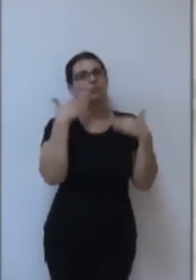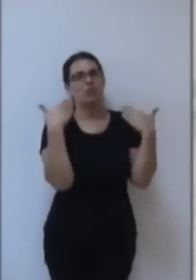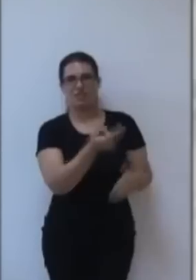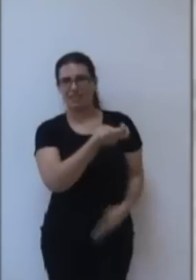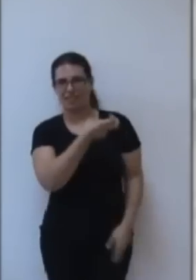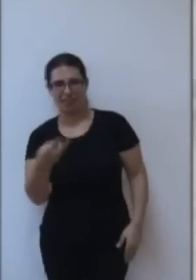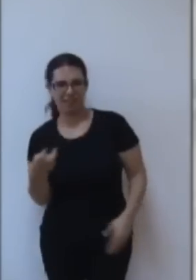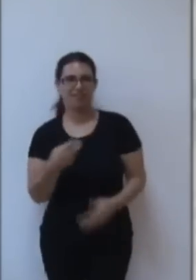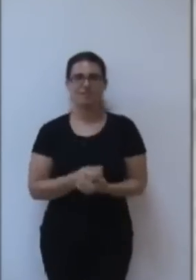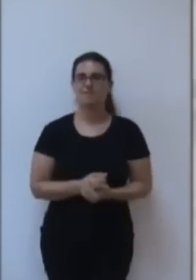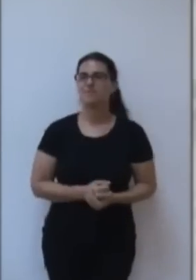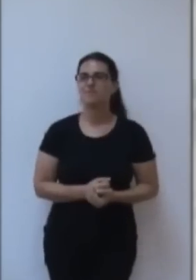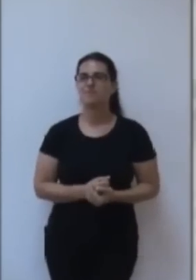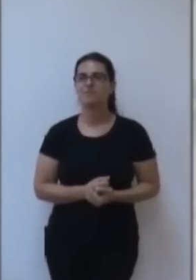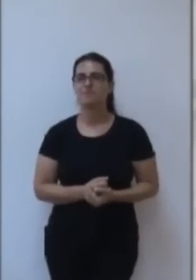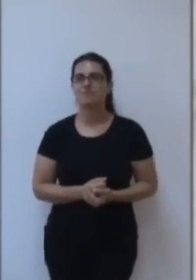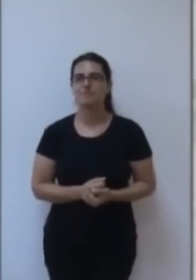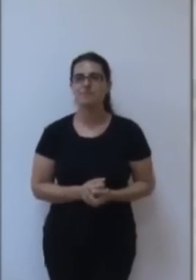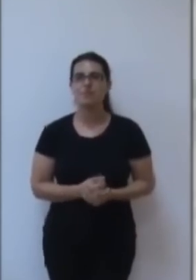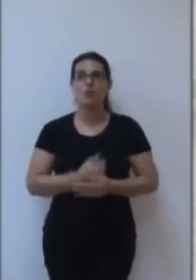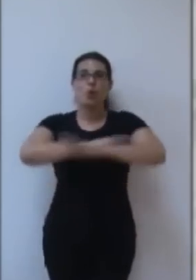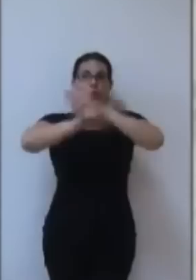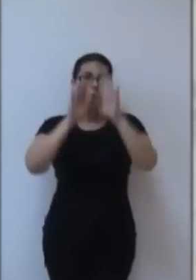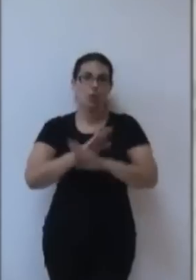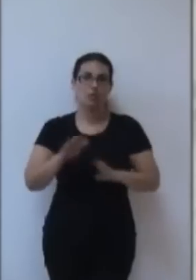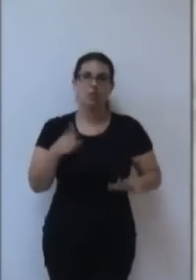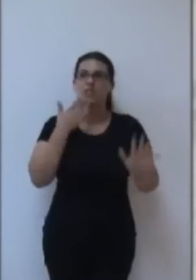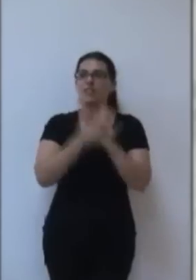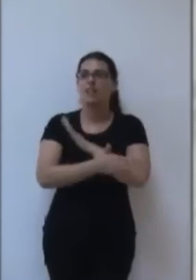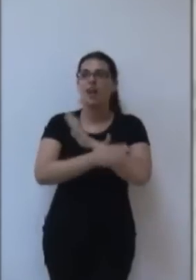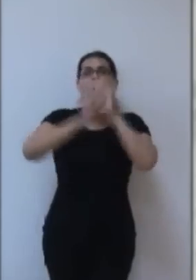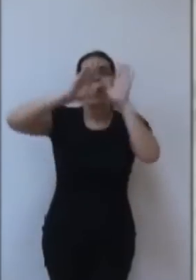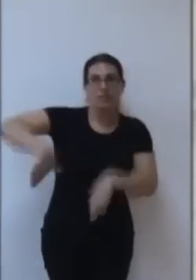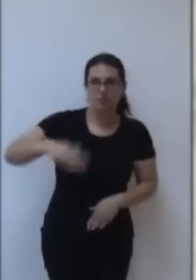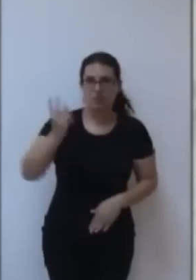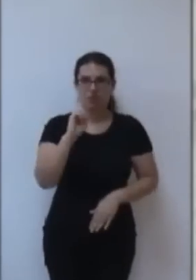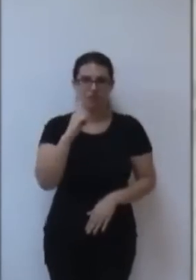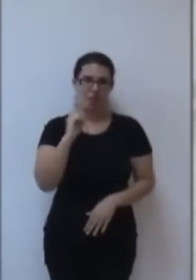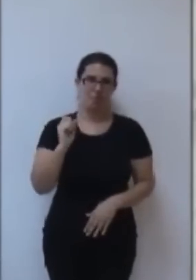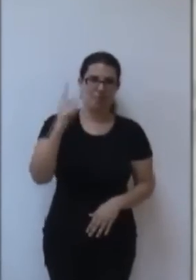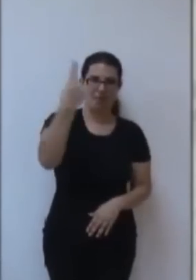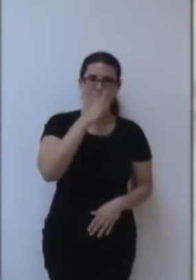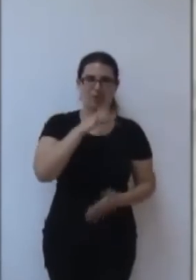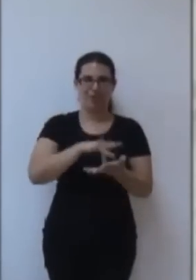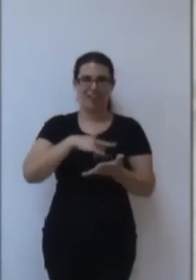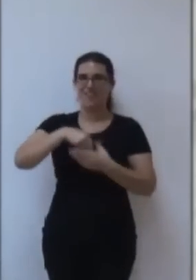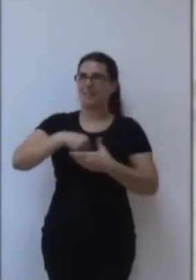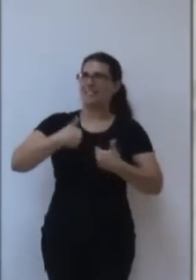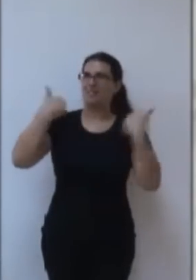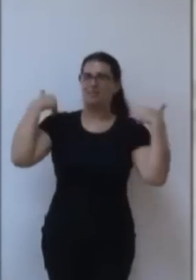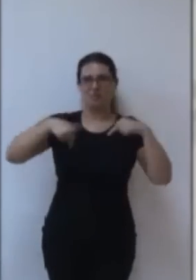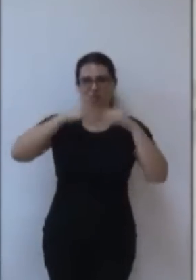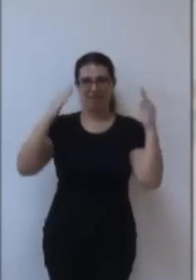en la mesa con nosotros. Gracias. Y por último, que no por ello es la última, sino quizá la primera, que es nuestra anfitriona,